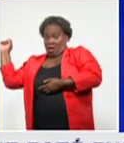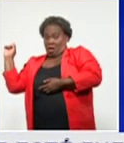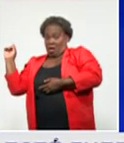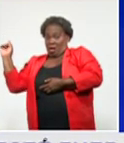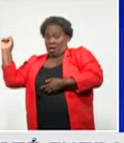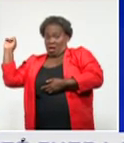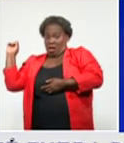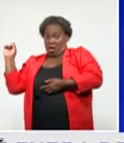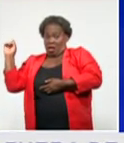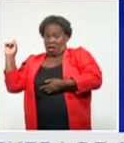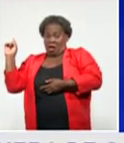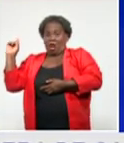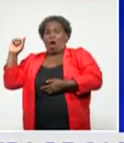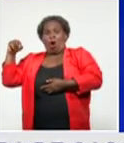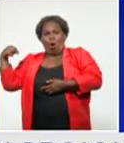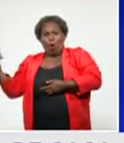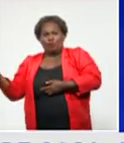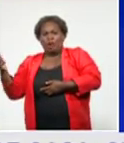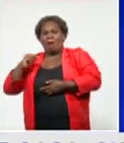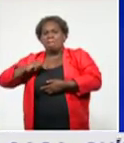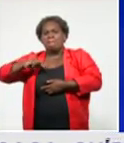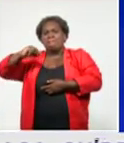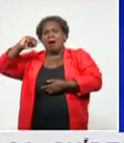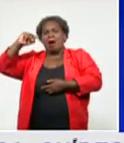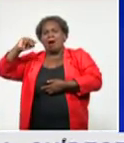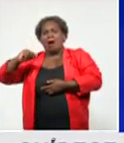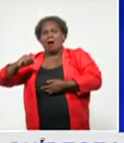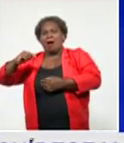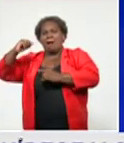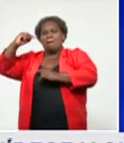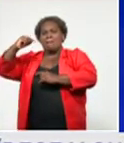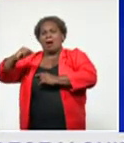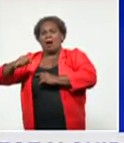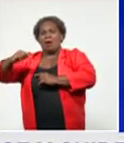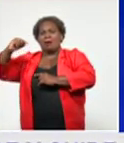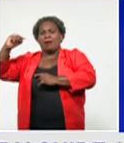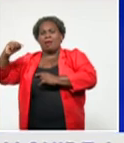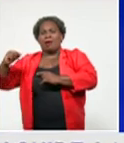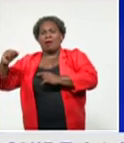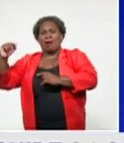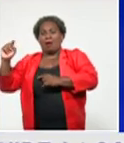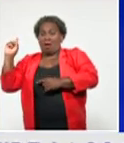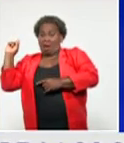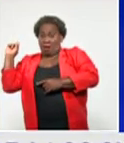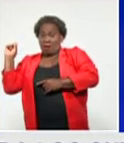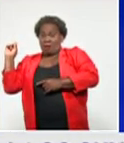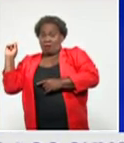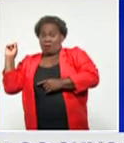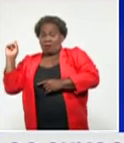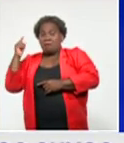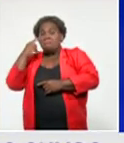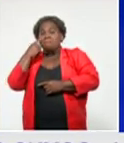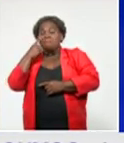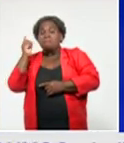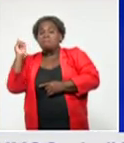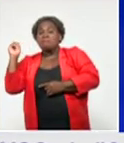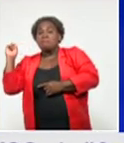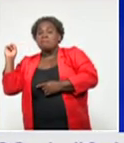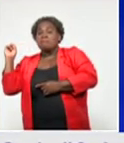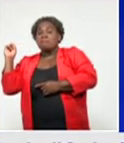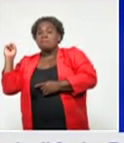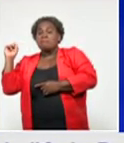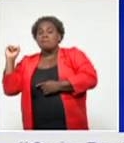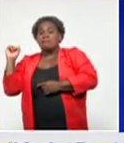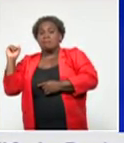Lilian, la otra, la de las barras, esa, muchas gracias. Ahí ustedes tienen, fíjense, eso